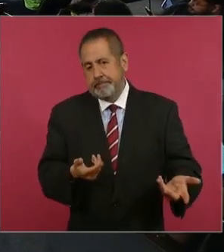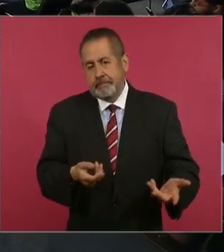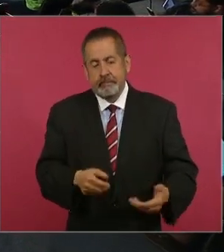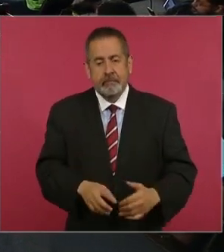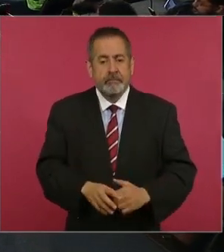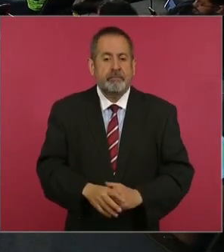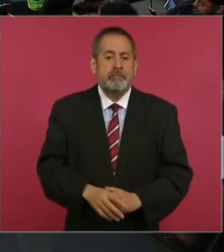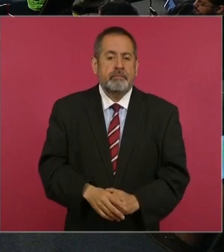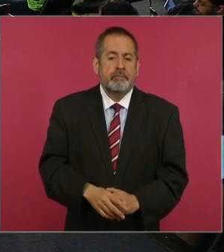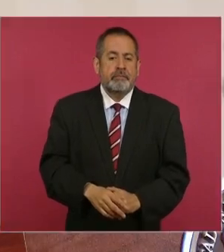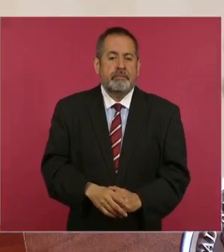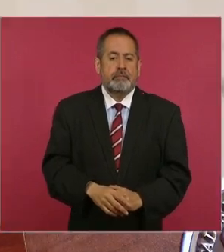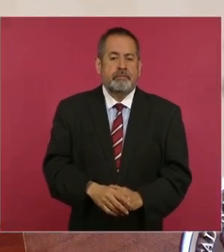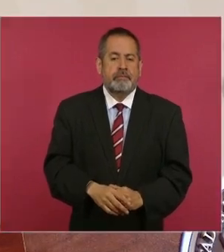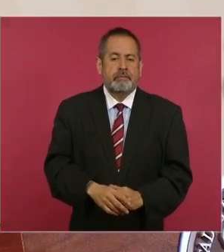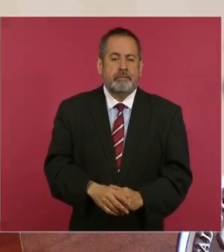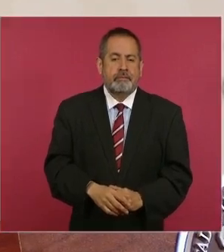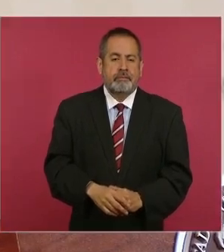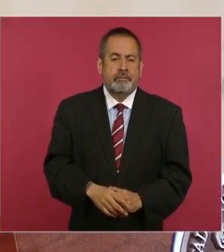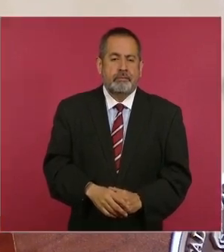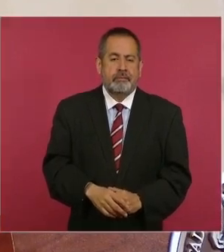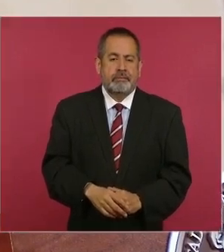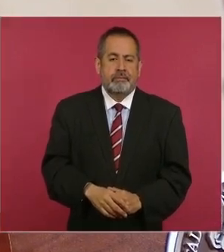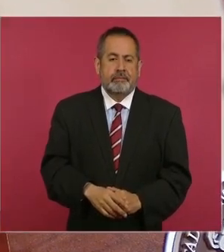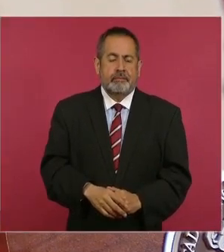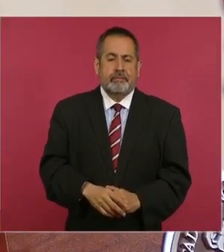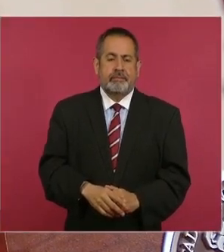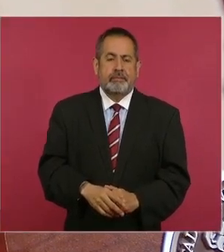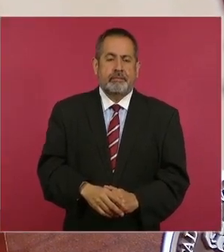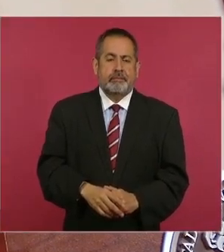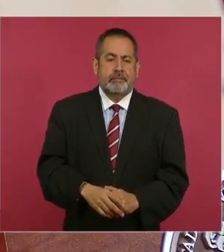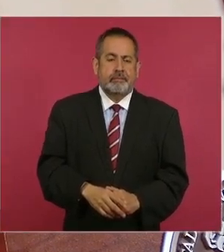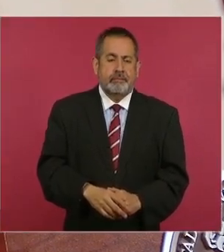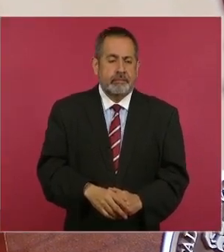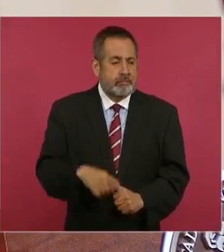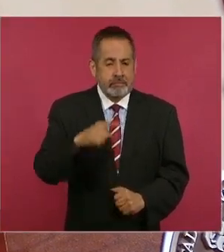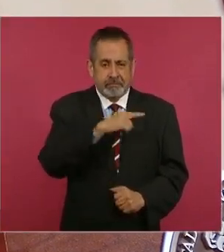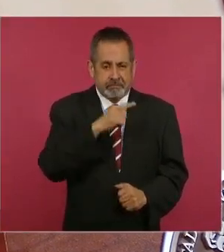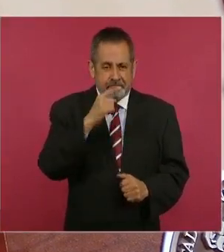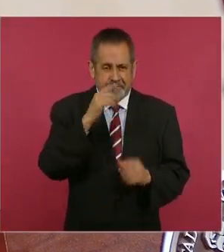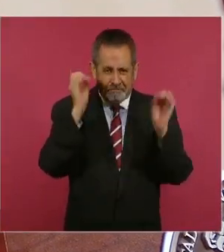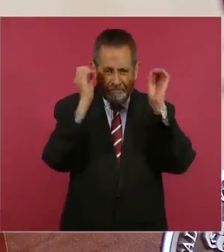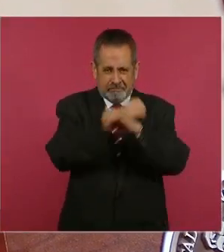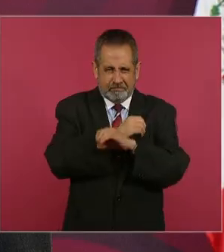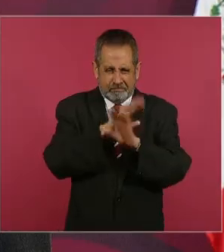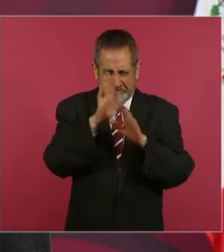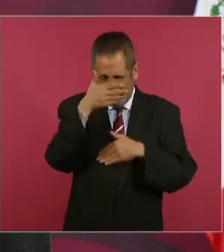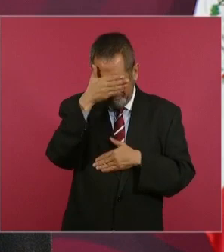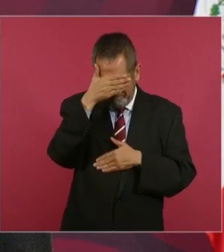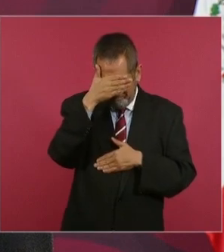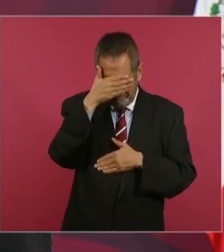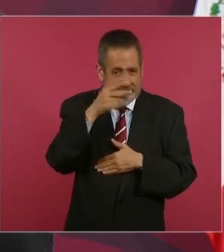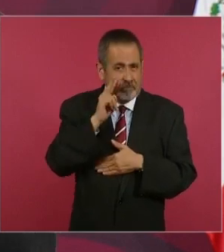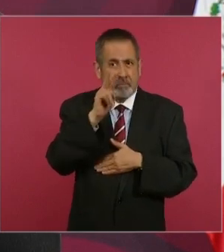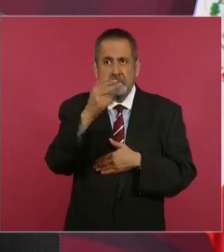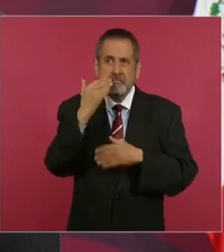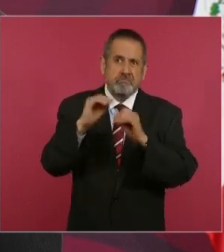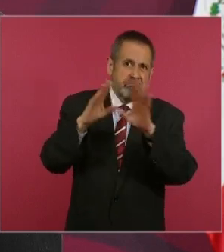elección Porque no ven más allá